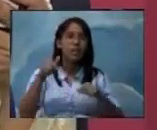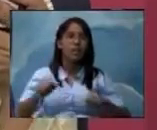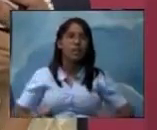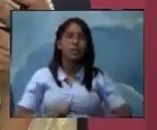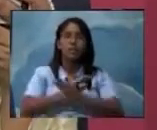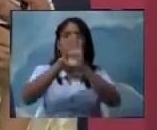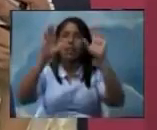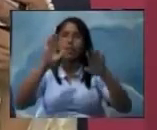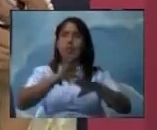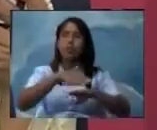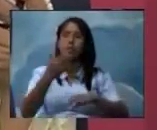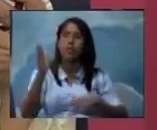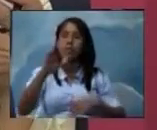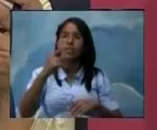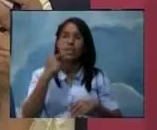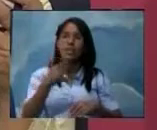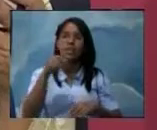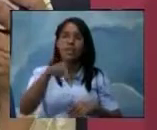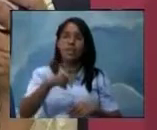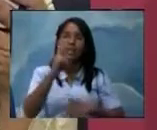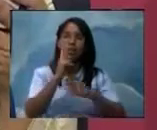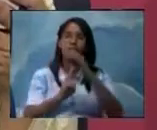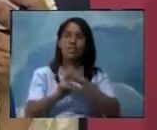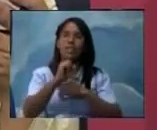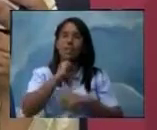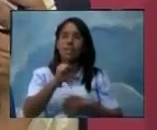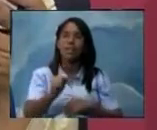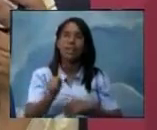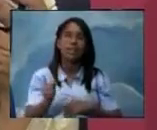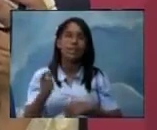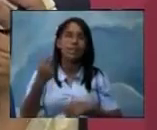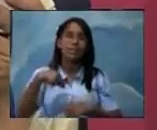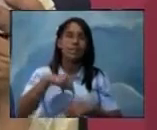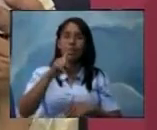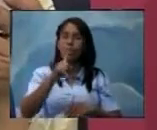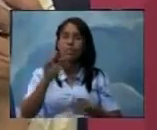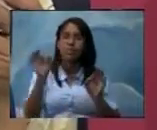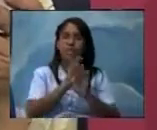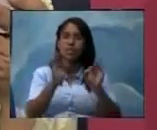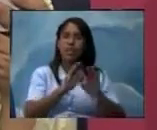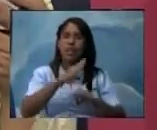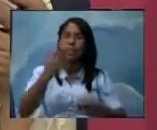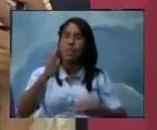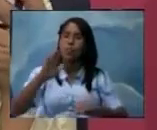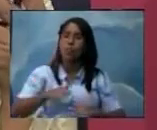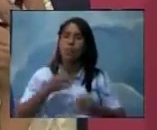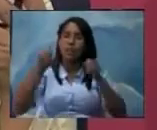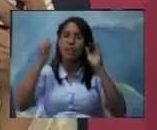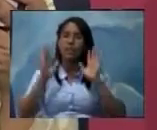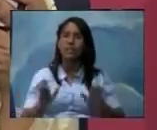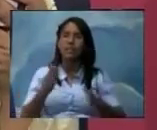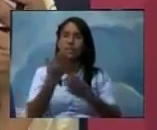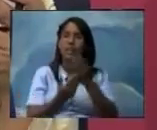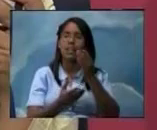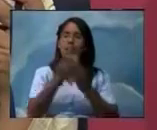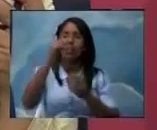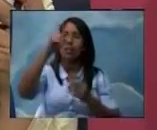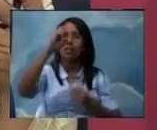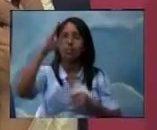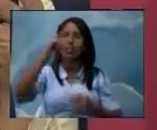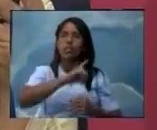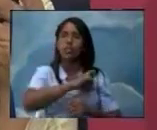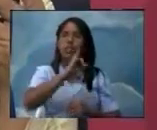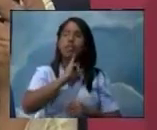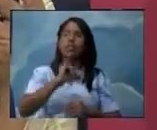esta mañana, porque lo que está diciendo este versículo es que no hay absolutamente nada que pueda resistir la mano del